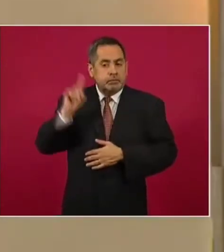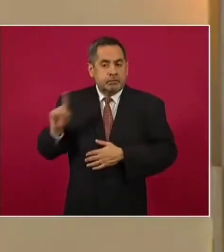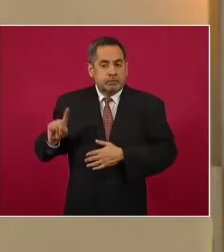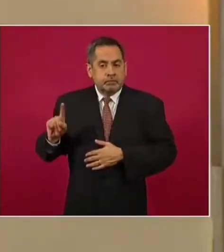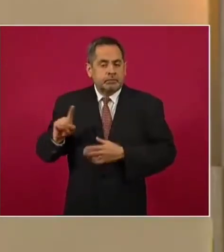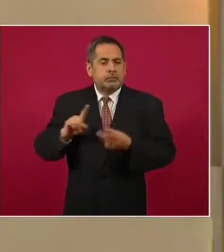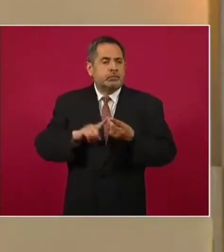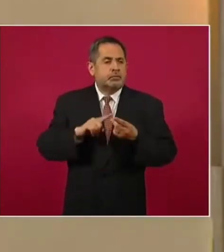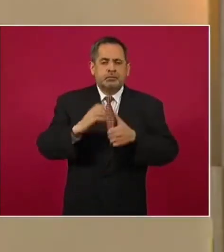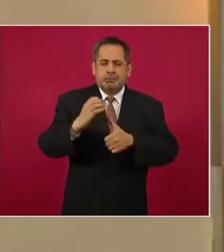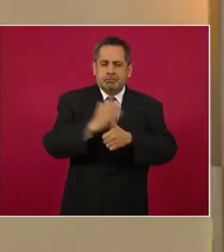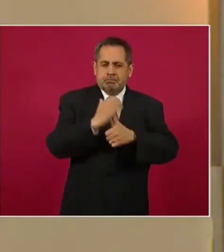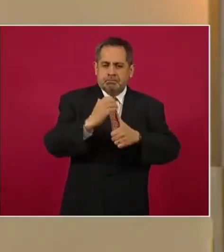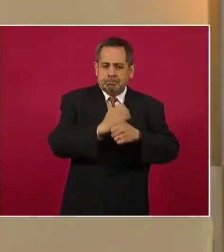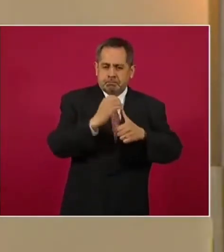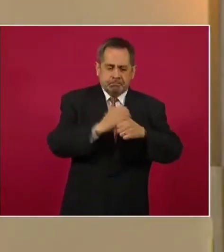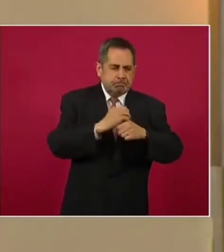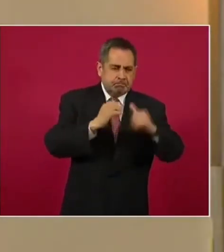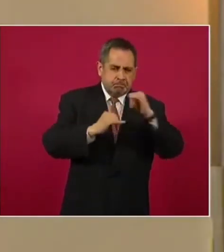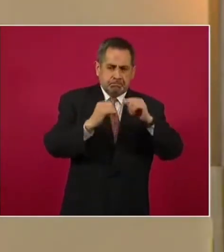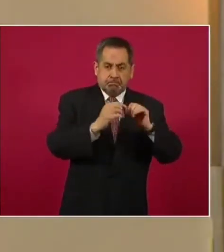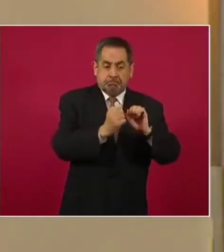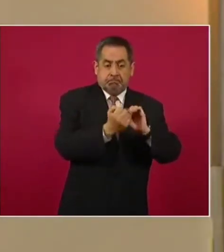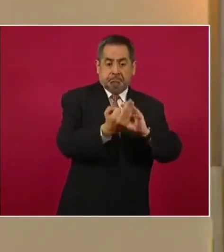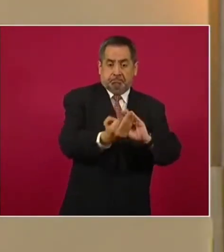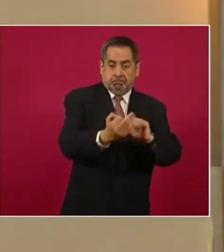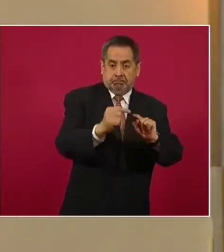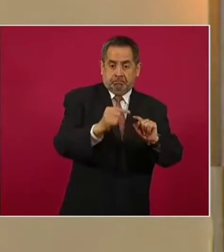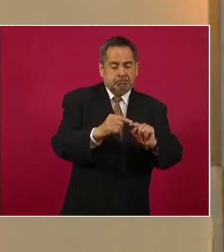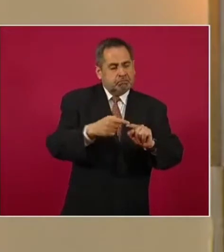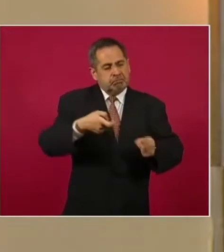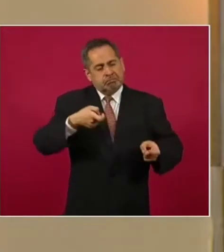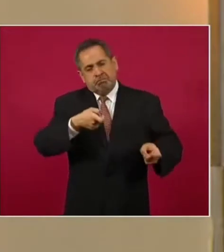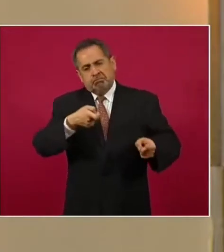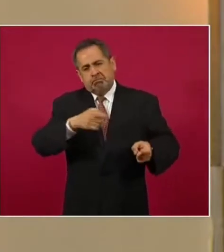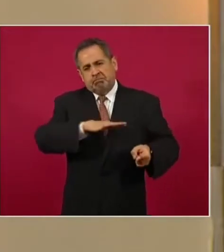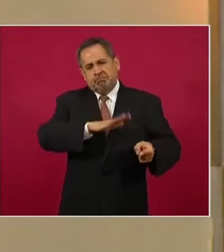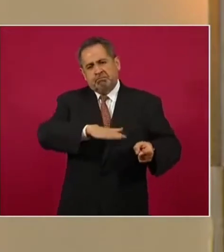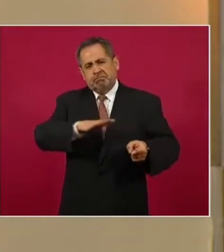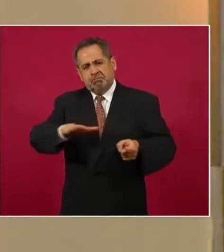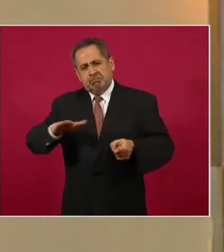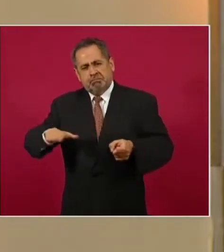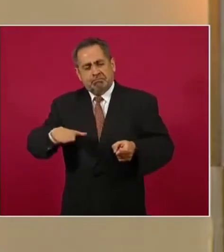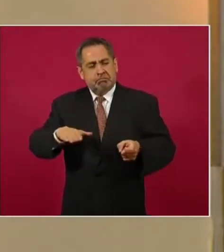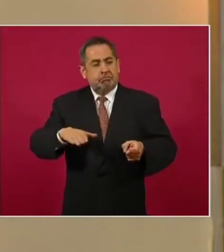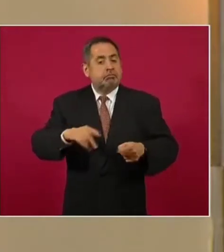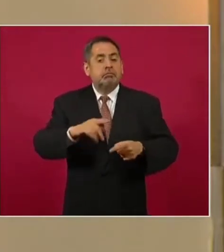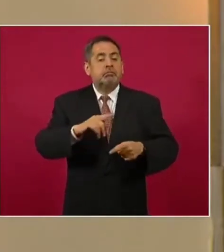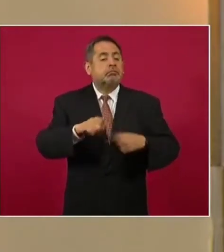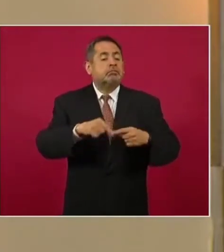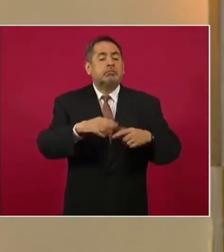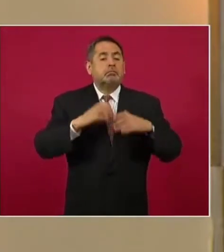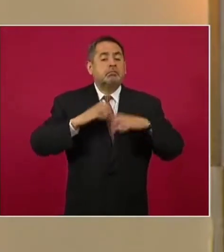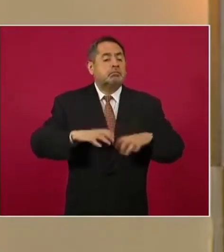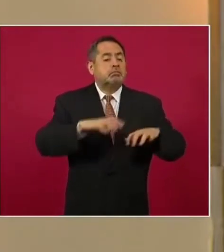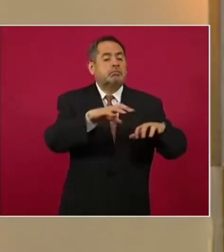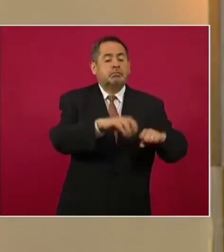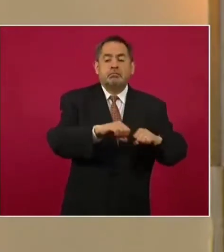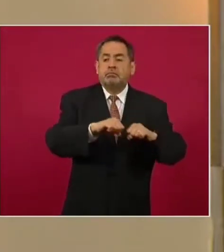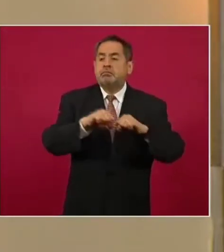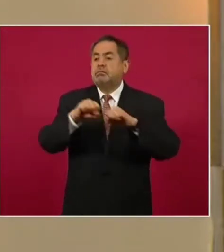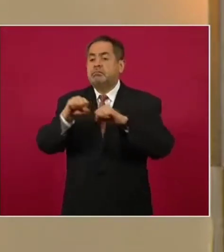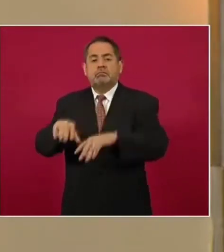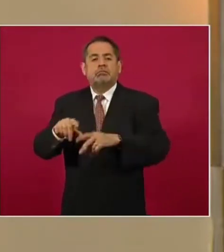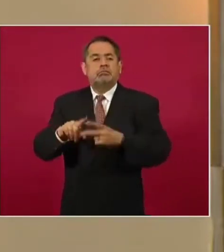de un bar en zacatecas fueron privados de la libertad y con posterioridad aparecieron los cuerpos de cuatro de